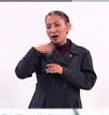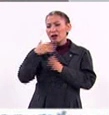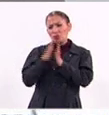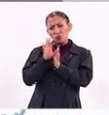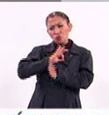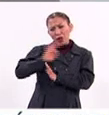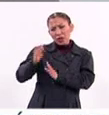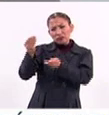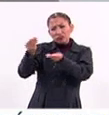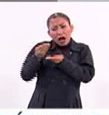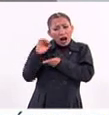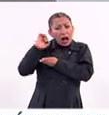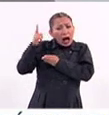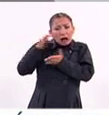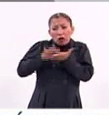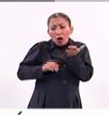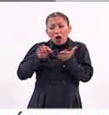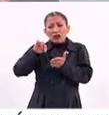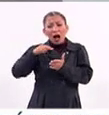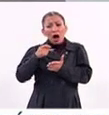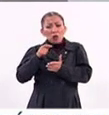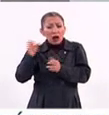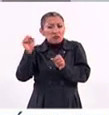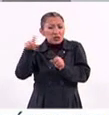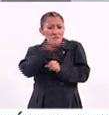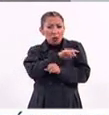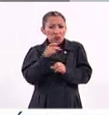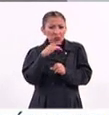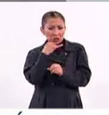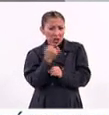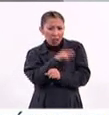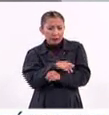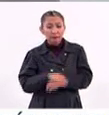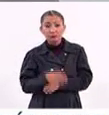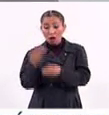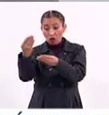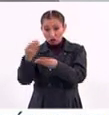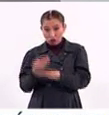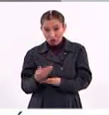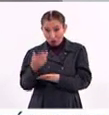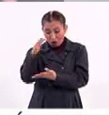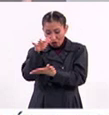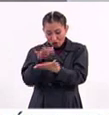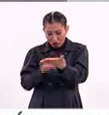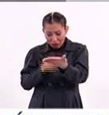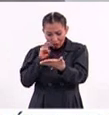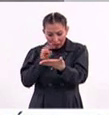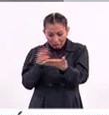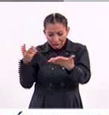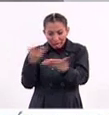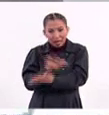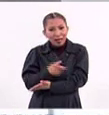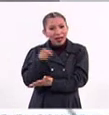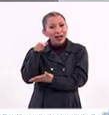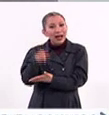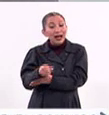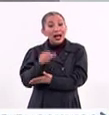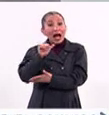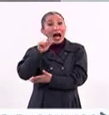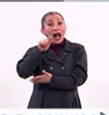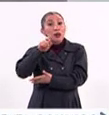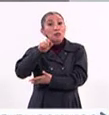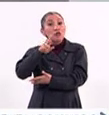dar algún texto náhuatl que tuviera que ver con eso. Y nos dio un texto en donde nos damos cuenta que el